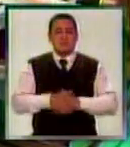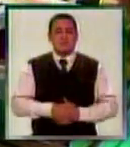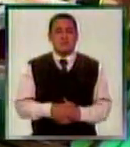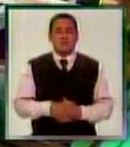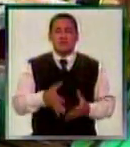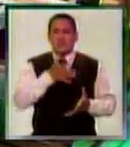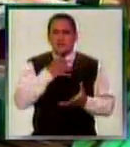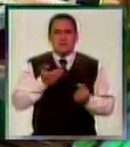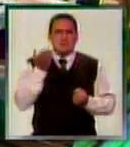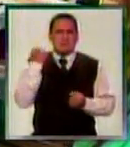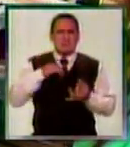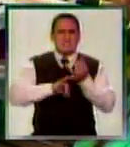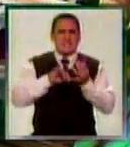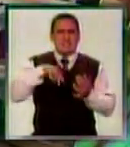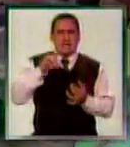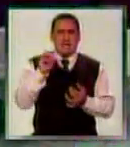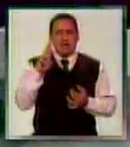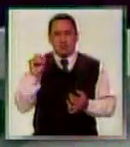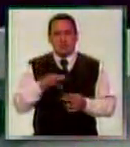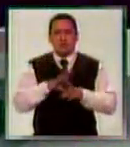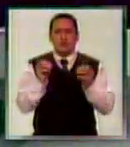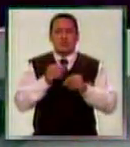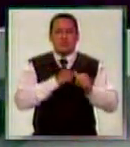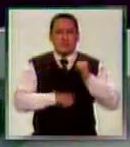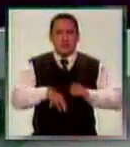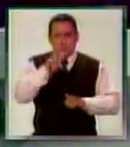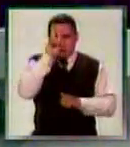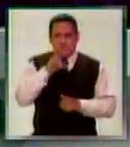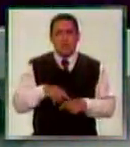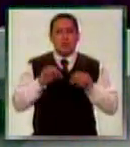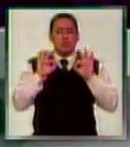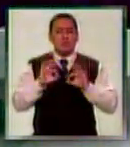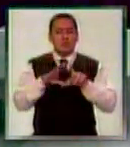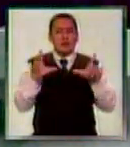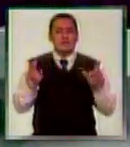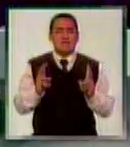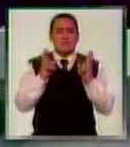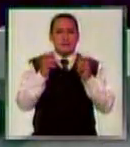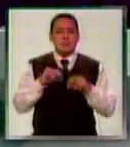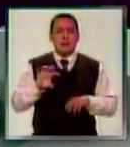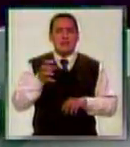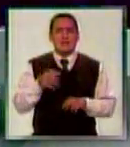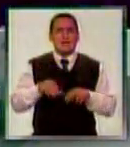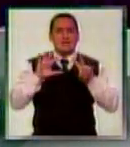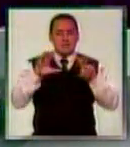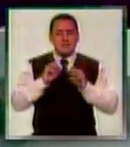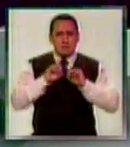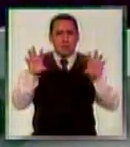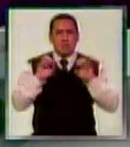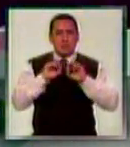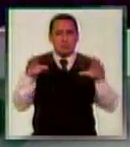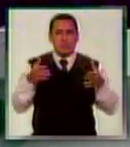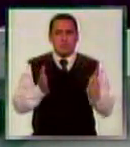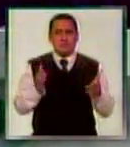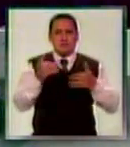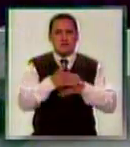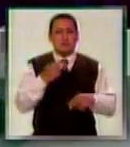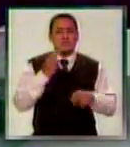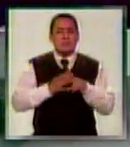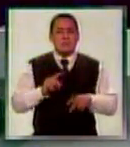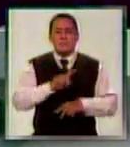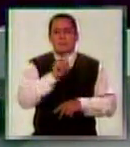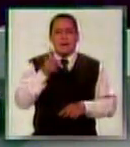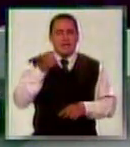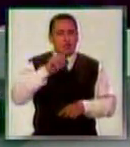Sendero Luminoso, no saben lo que ha padecido el país. Precisamente en ese marco, el Canal 7 está promoviendo un espacio, se denomina Para Que No